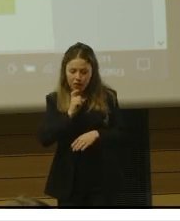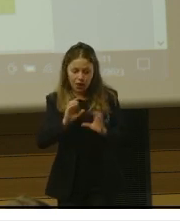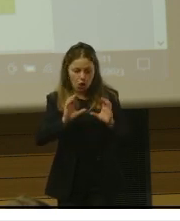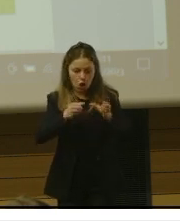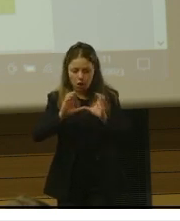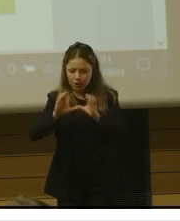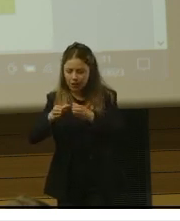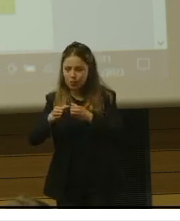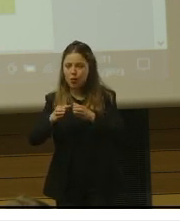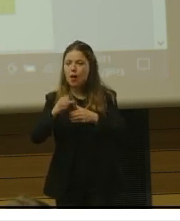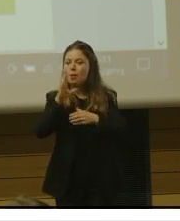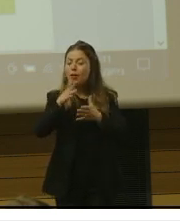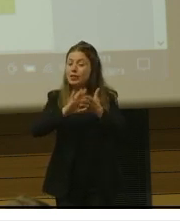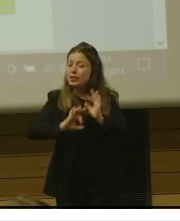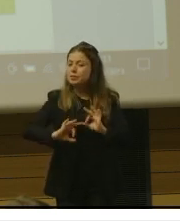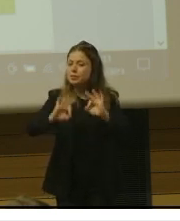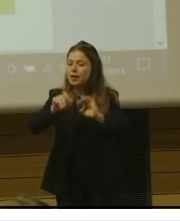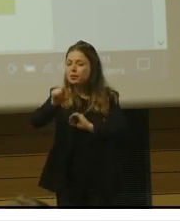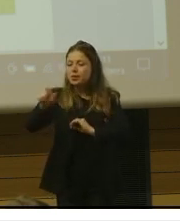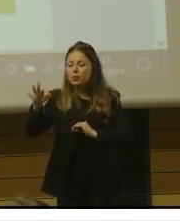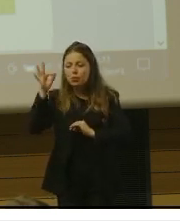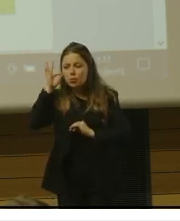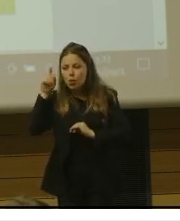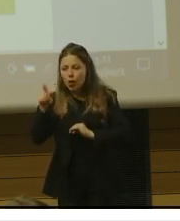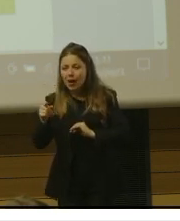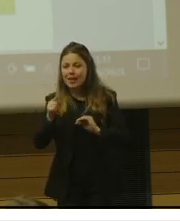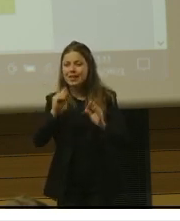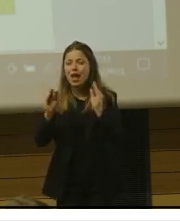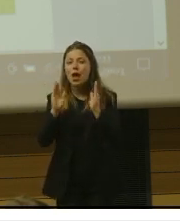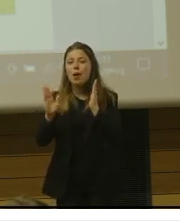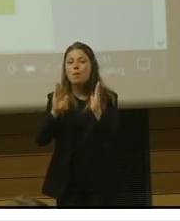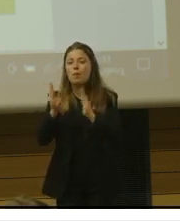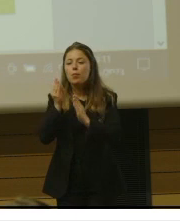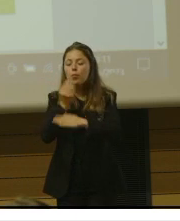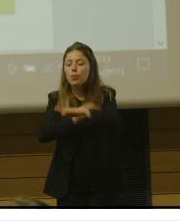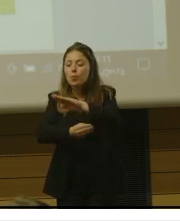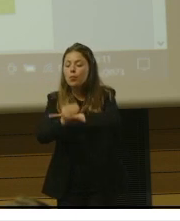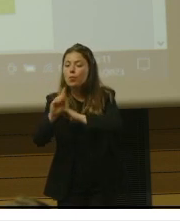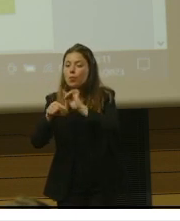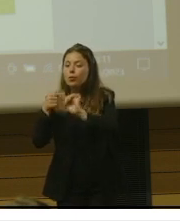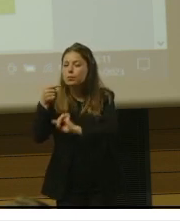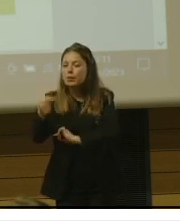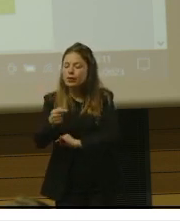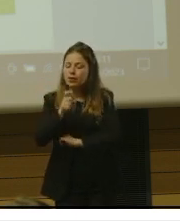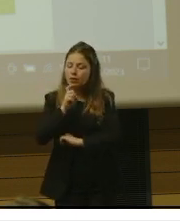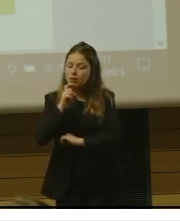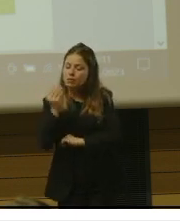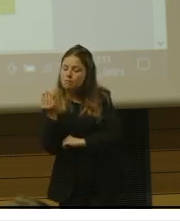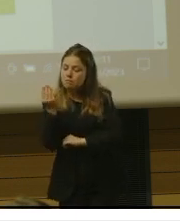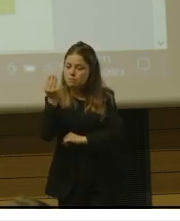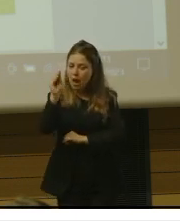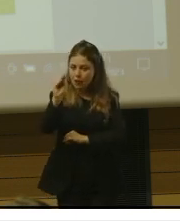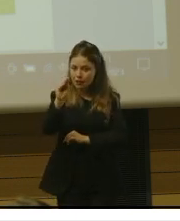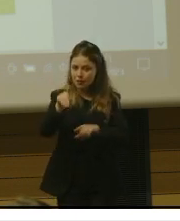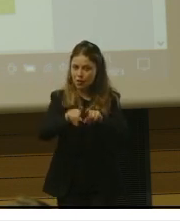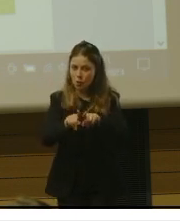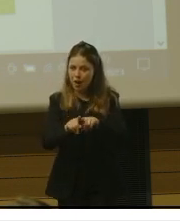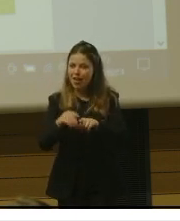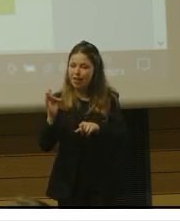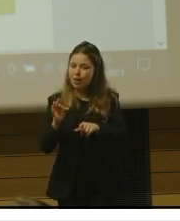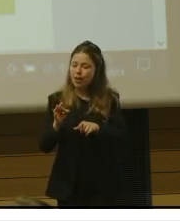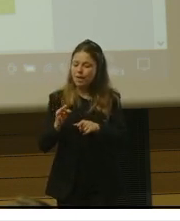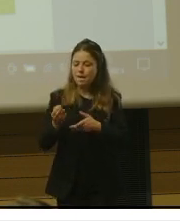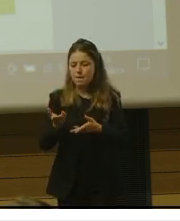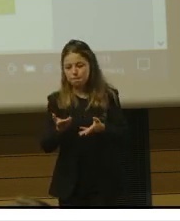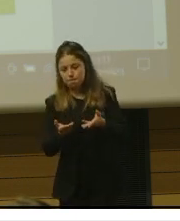colectivo, ¿no?, pero particularmente estas mujeres pues, traen una serie de dificultades bueno, con las que tenemos que ir lidiando, ¿no?